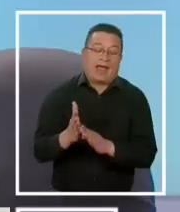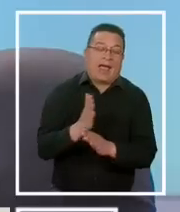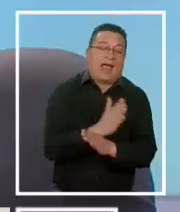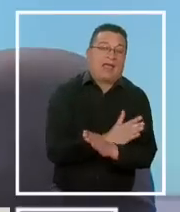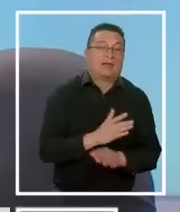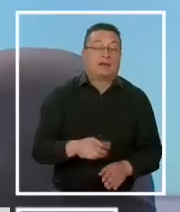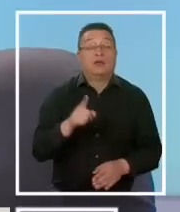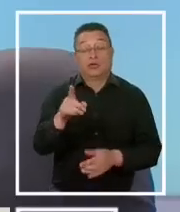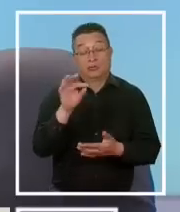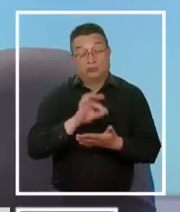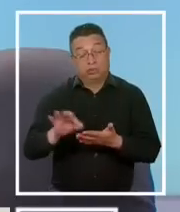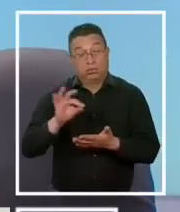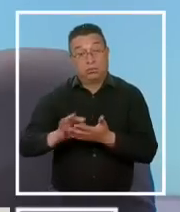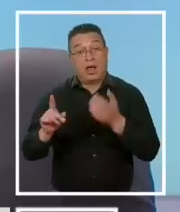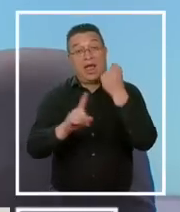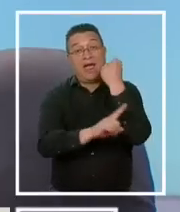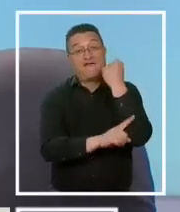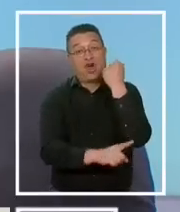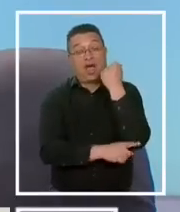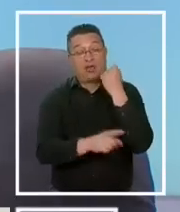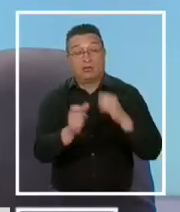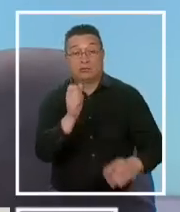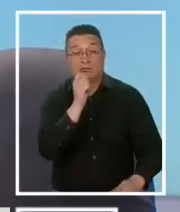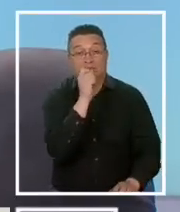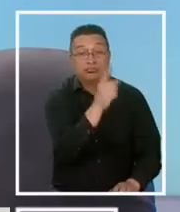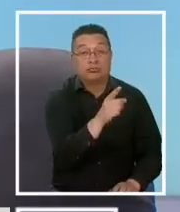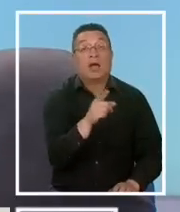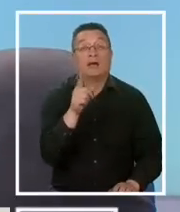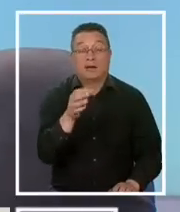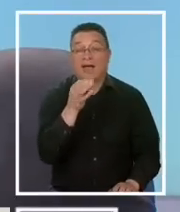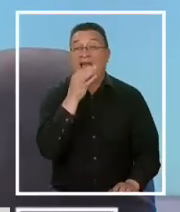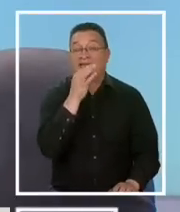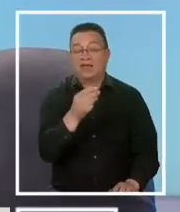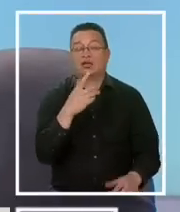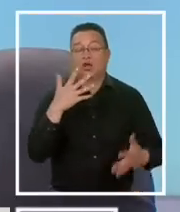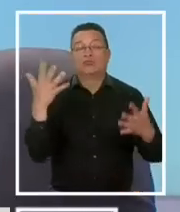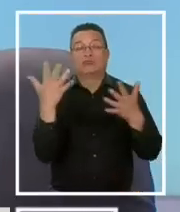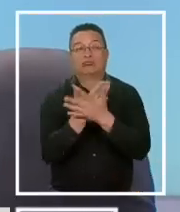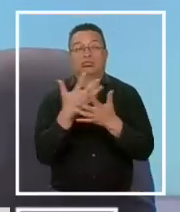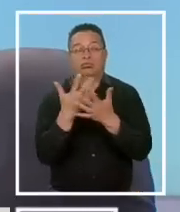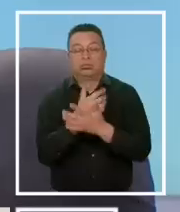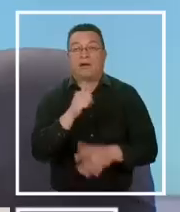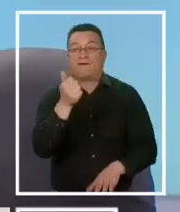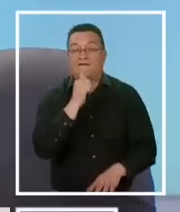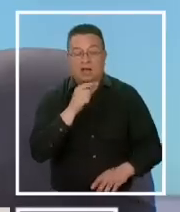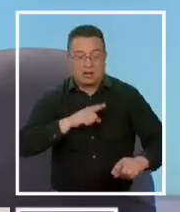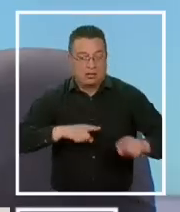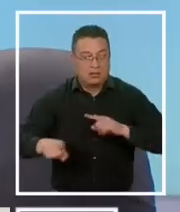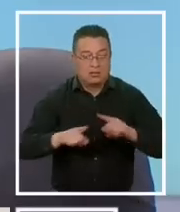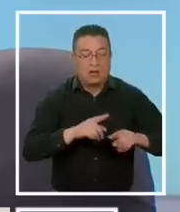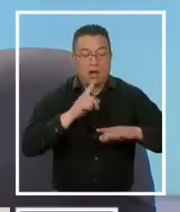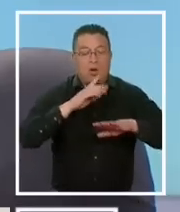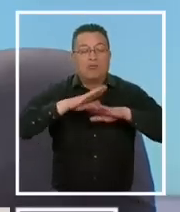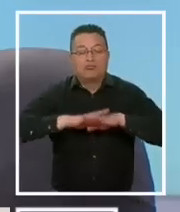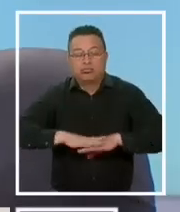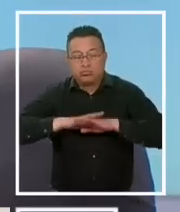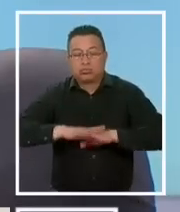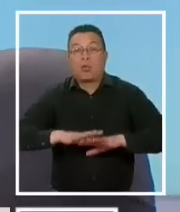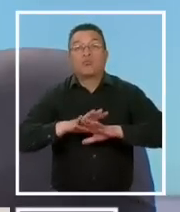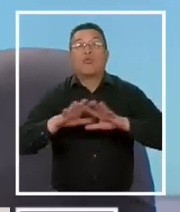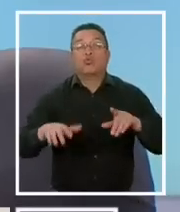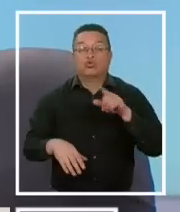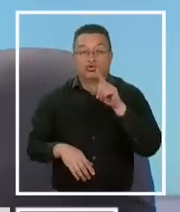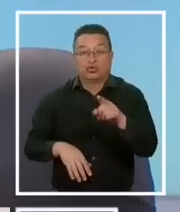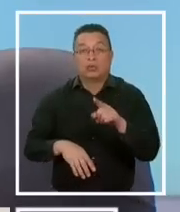escrito de este abogado cierto que era querellante dice que además de decir que habían omisiones falta de diligencia pasividad de su parte